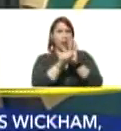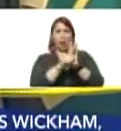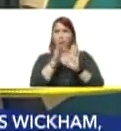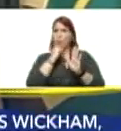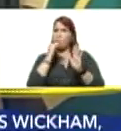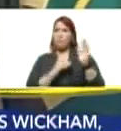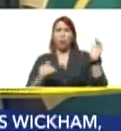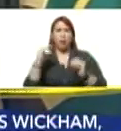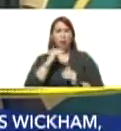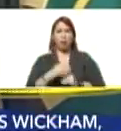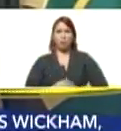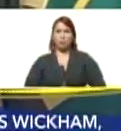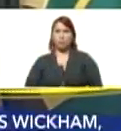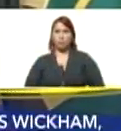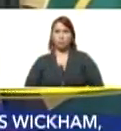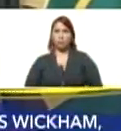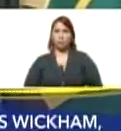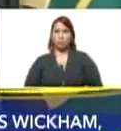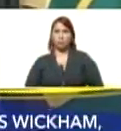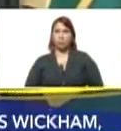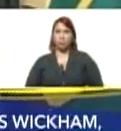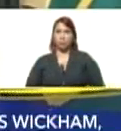inmorales,